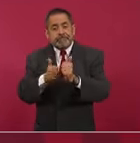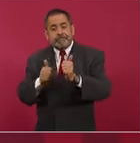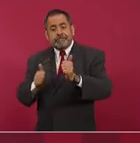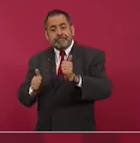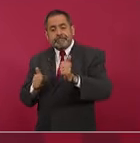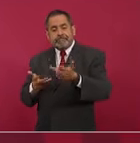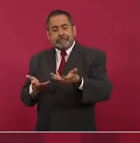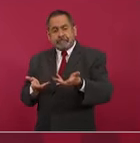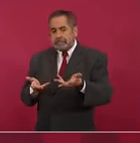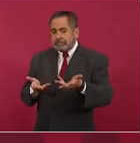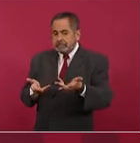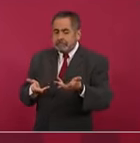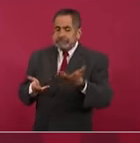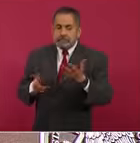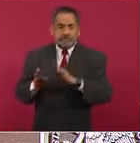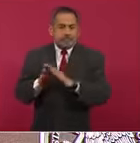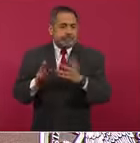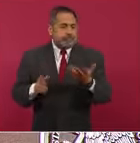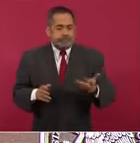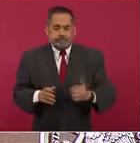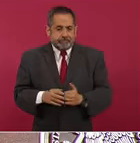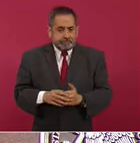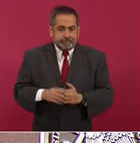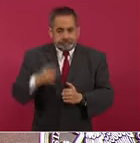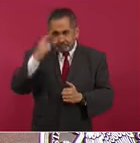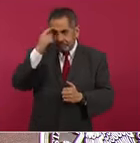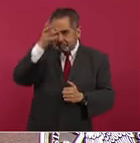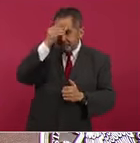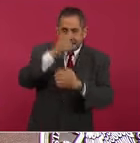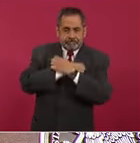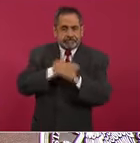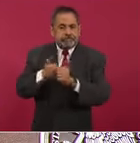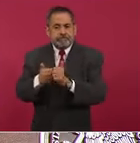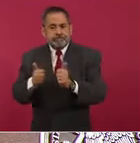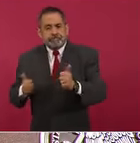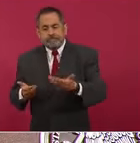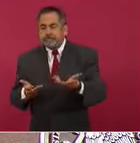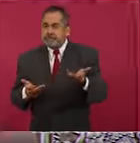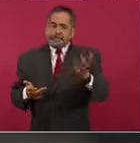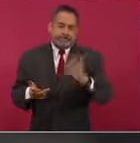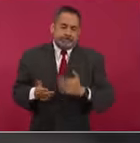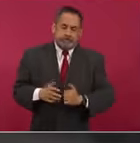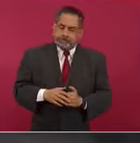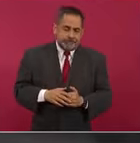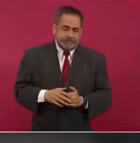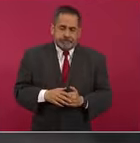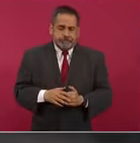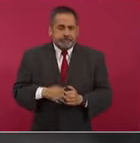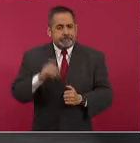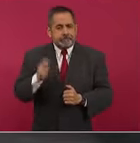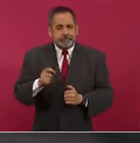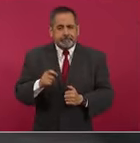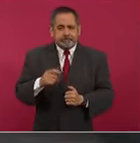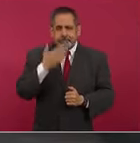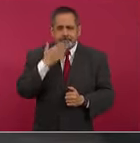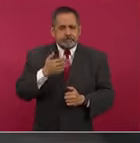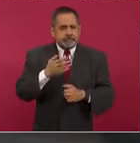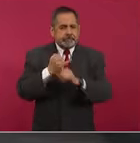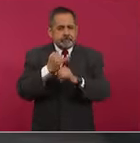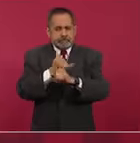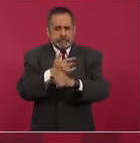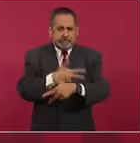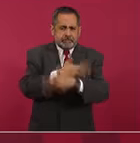origina en lo educativo, que no es lo mismo la educación a